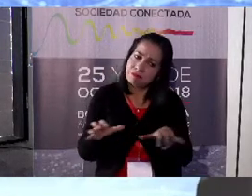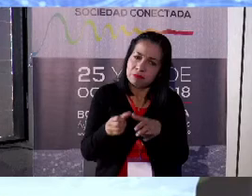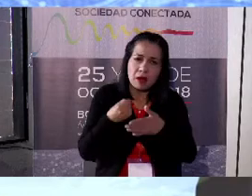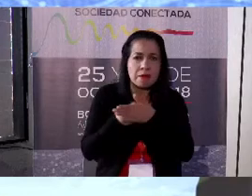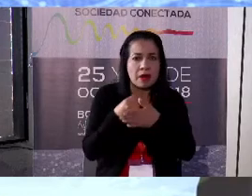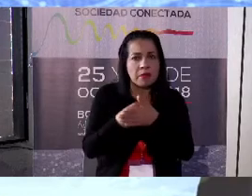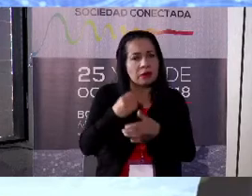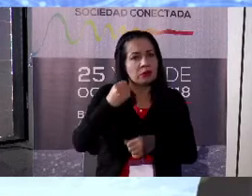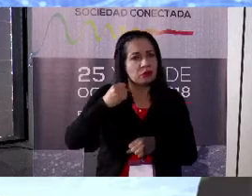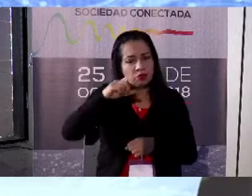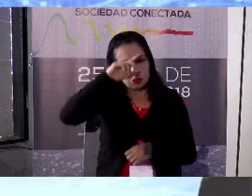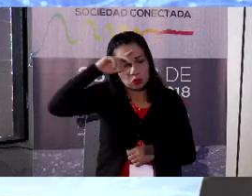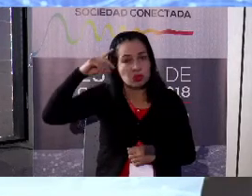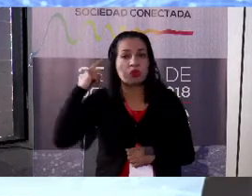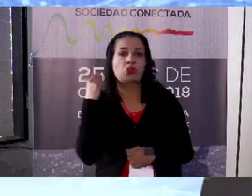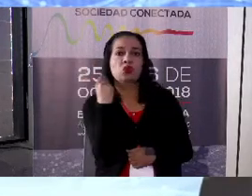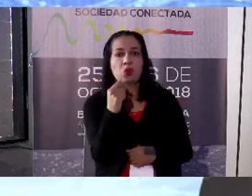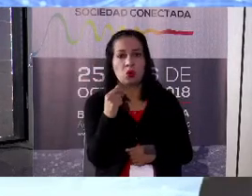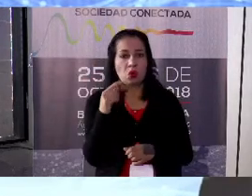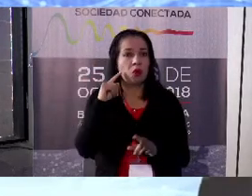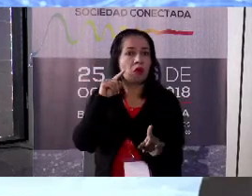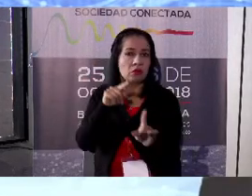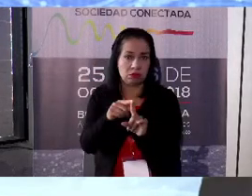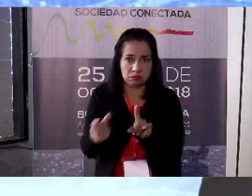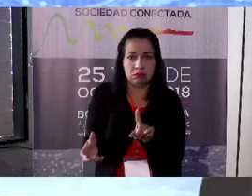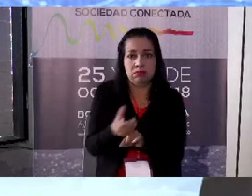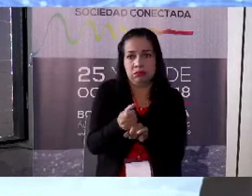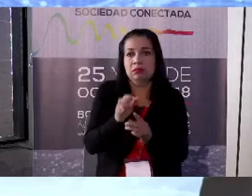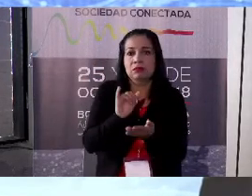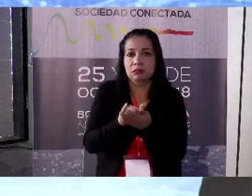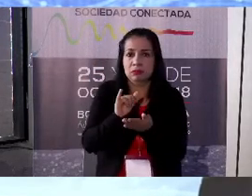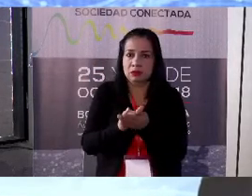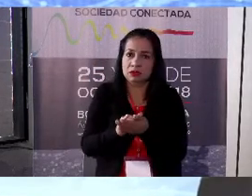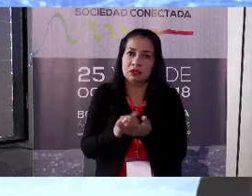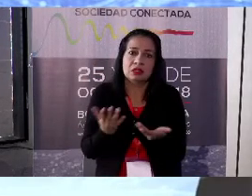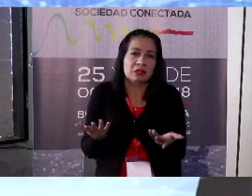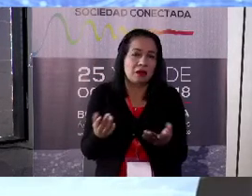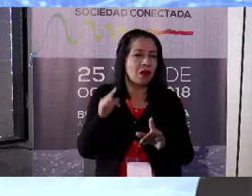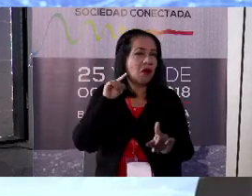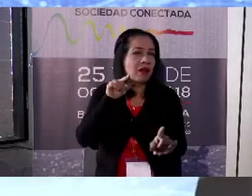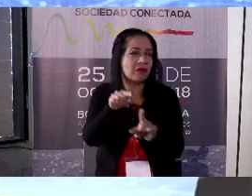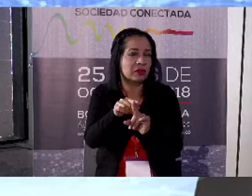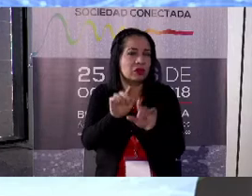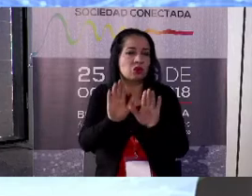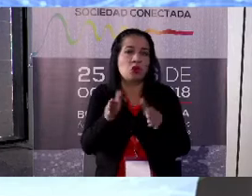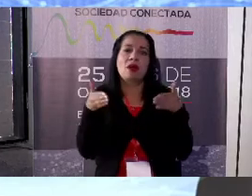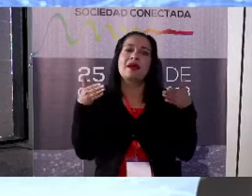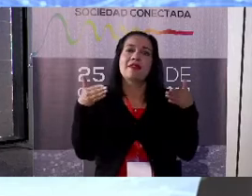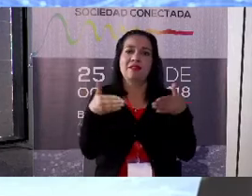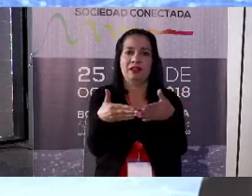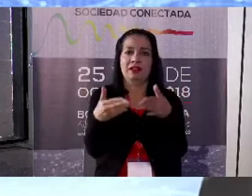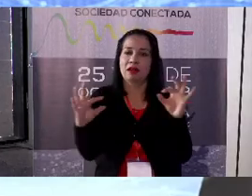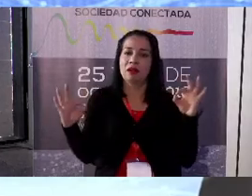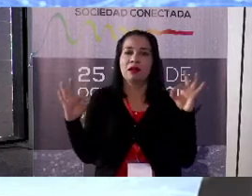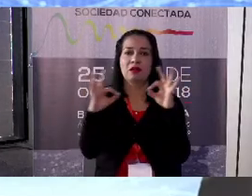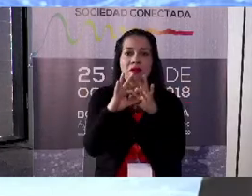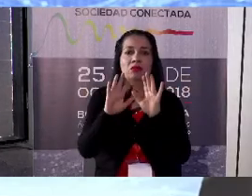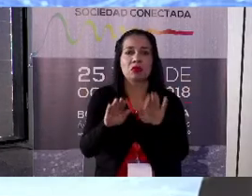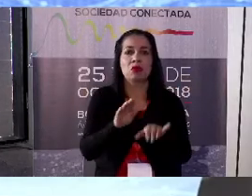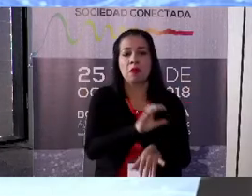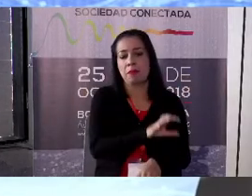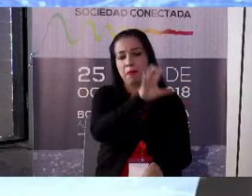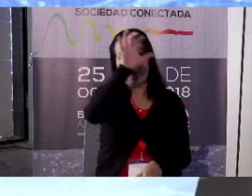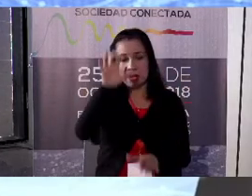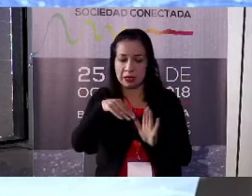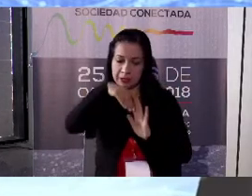para lograr eh que este este objetivo está principalmente enfocado o dirigido a lo que es la parte de los países en